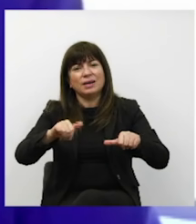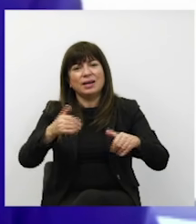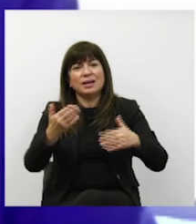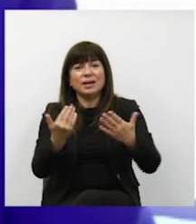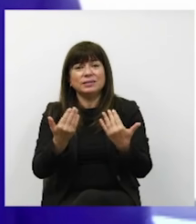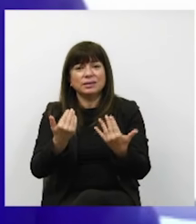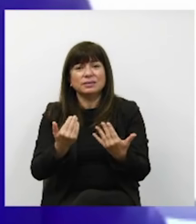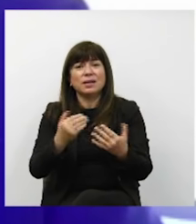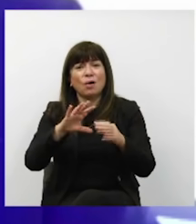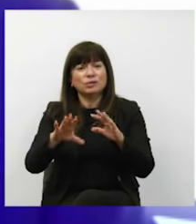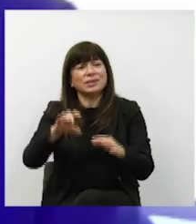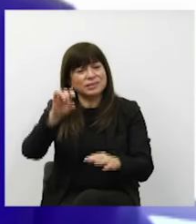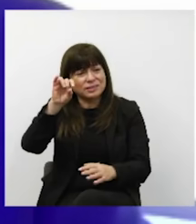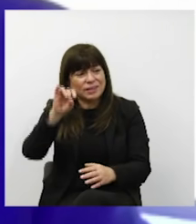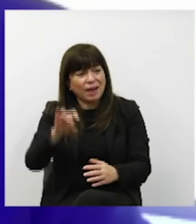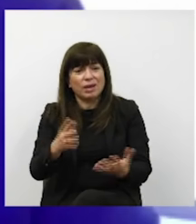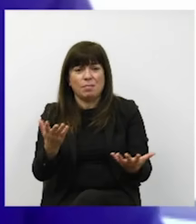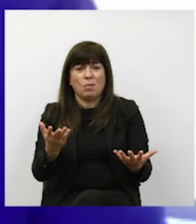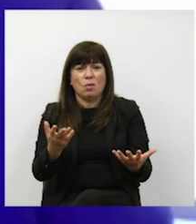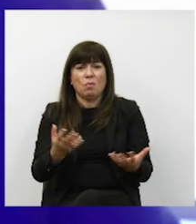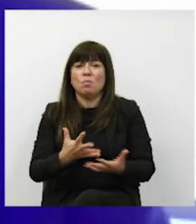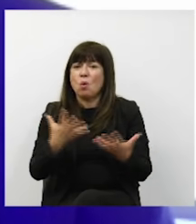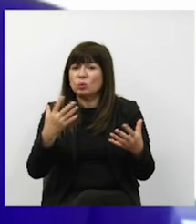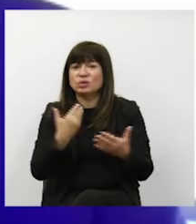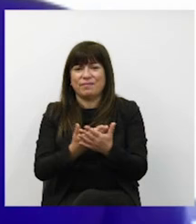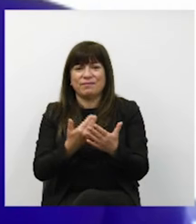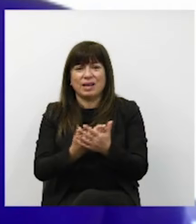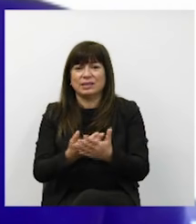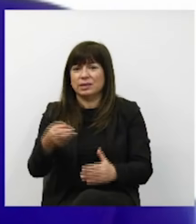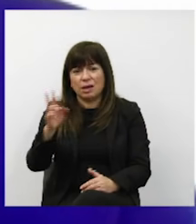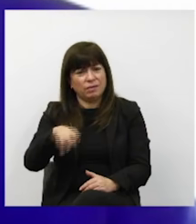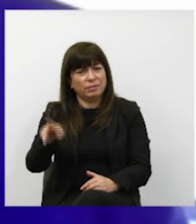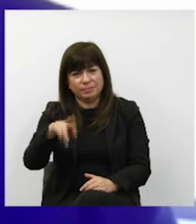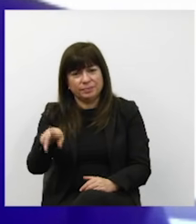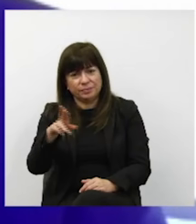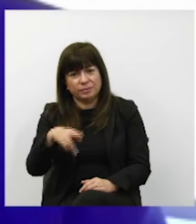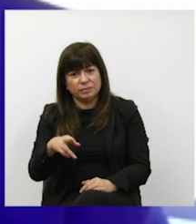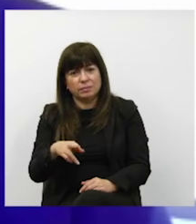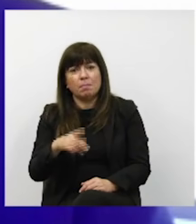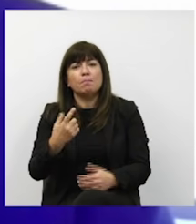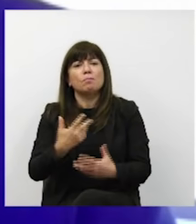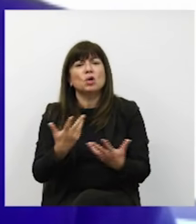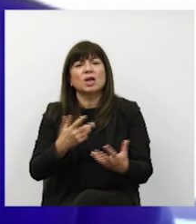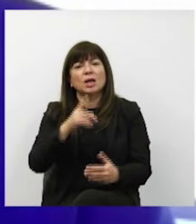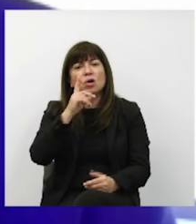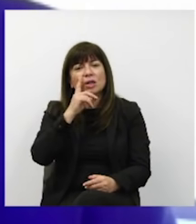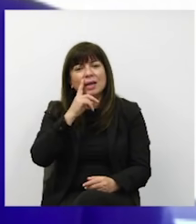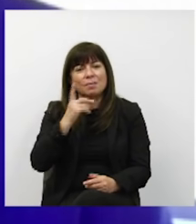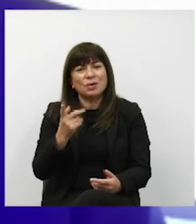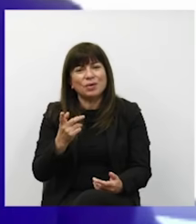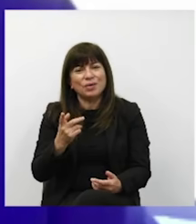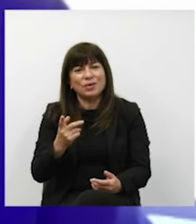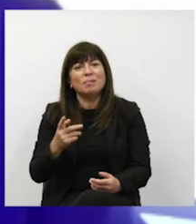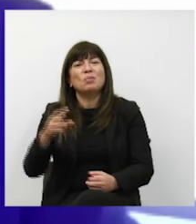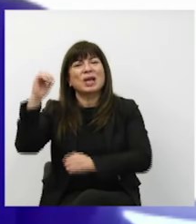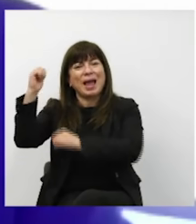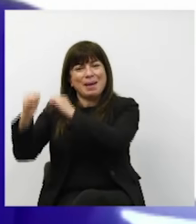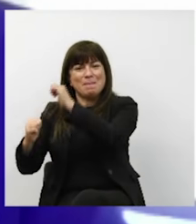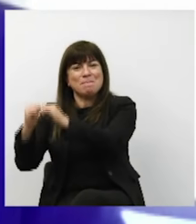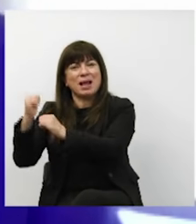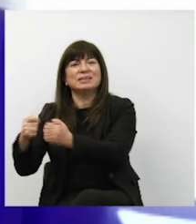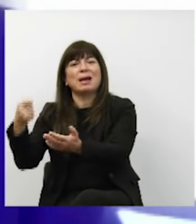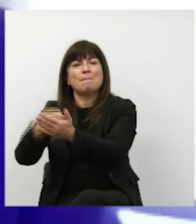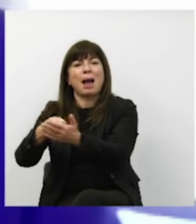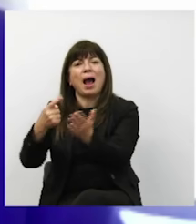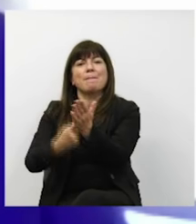que no sabemos y que lo hemos dicho 500 veces, entre otras cosas. ¿Por qué no los tenemos? Bueno, porque el sector alto paga muy pocos impuestos.